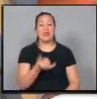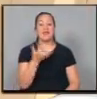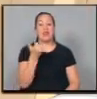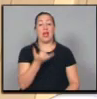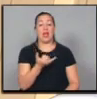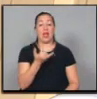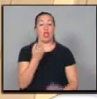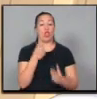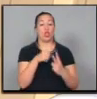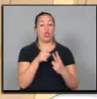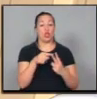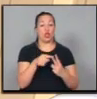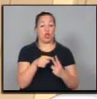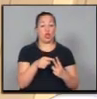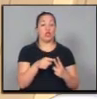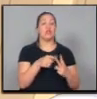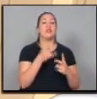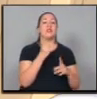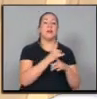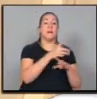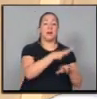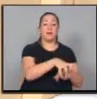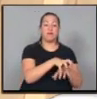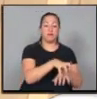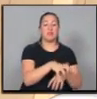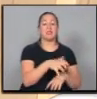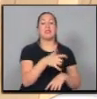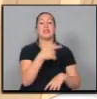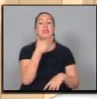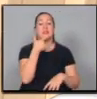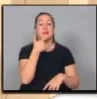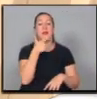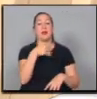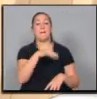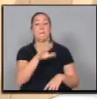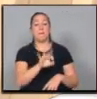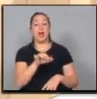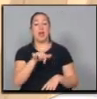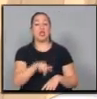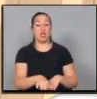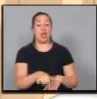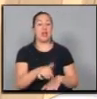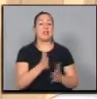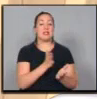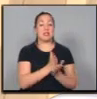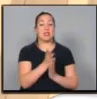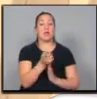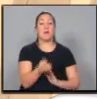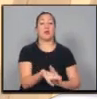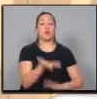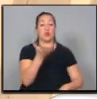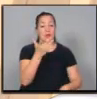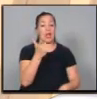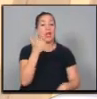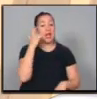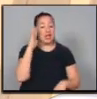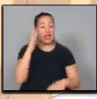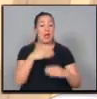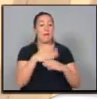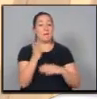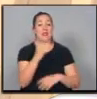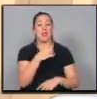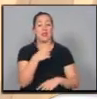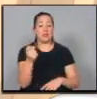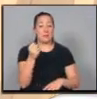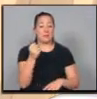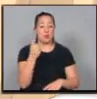cosechas de limón, en septiembre y en marzo. Lo que pasó, o sea, ahora va a seguir aumentando el precio, creen que va a pasar incluso los 100 pesos el kilo, y recién